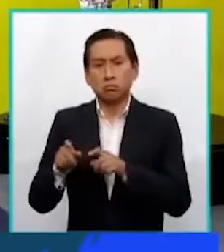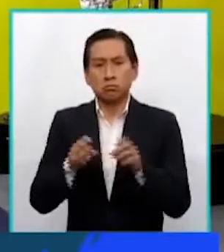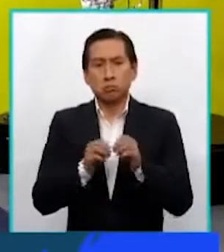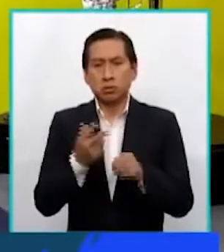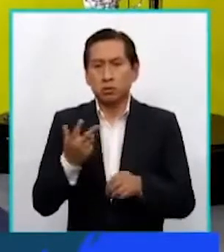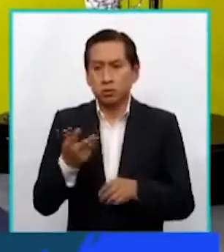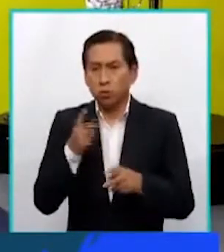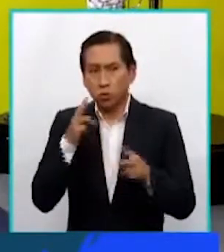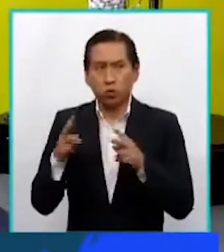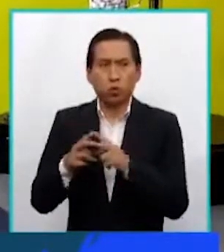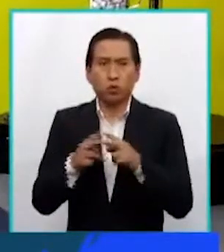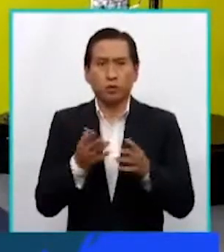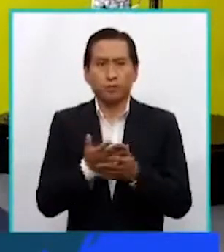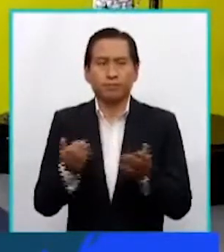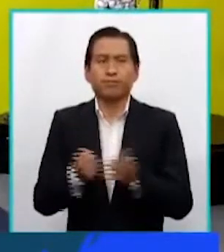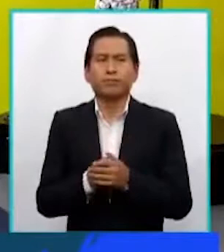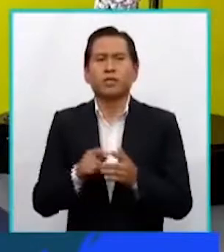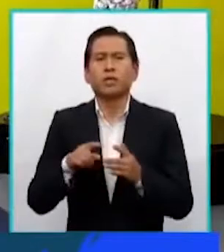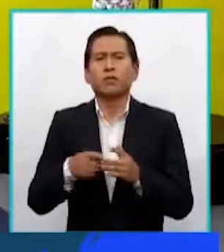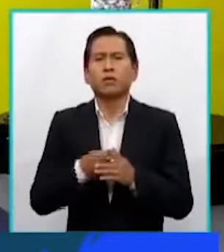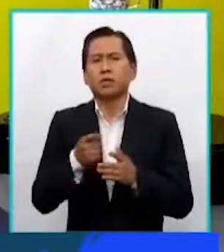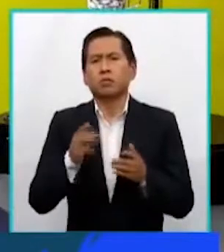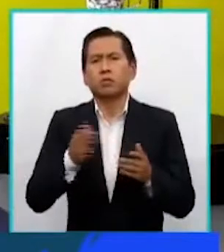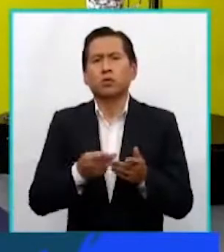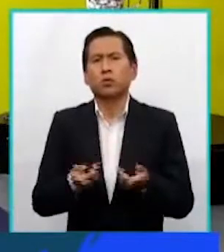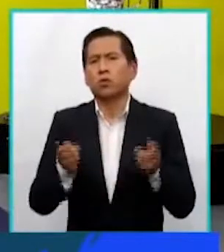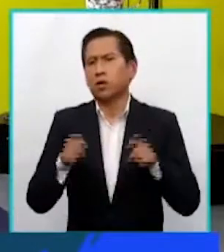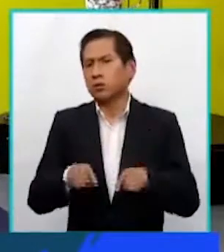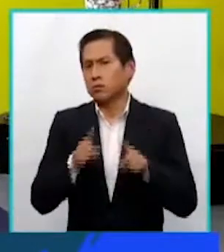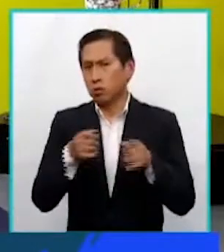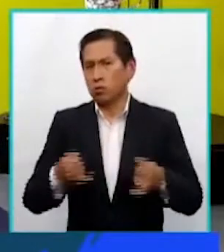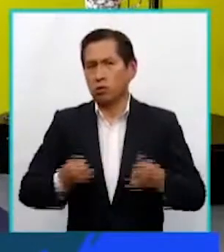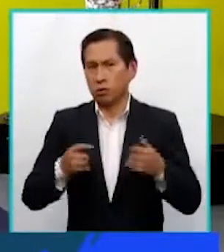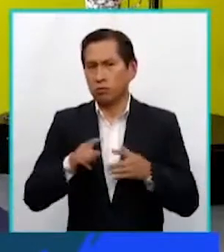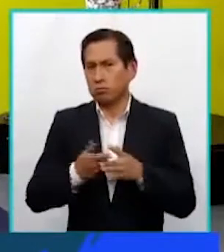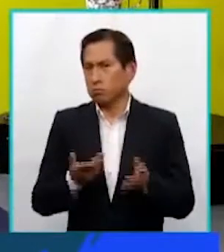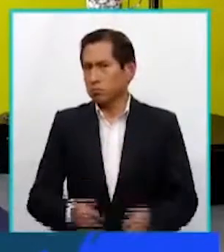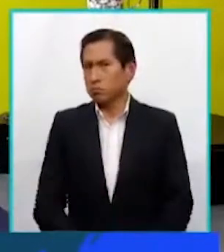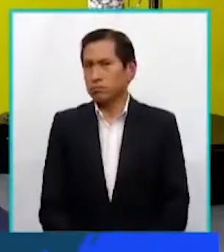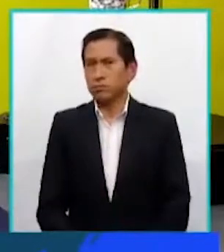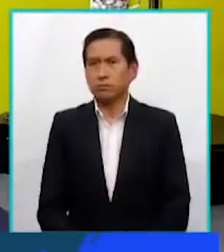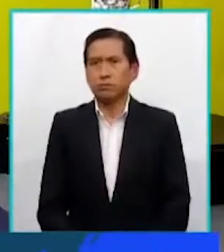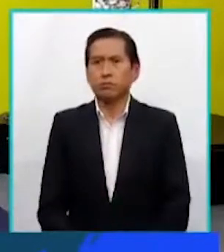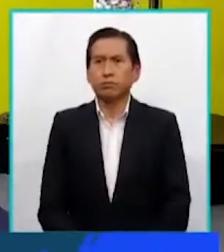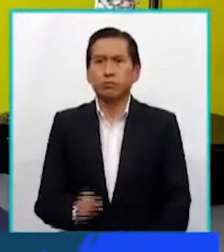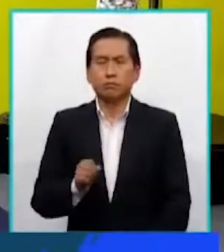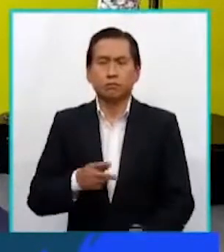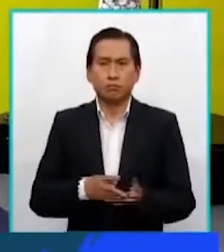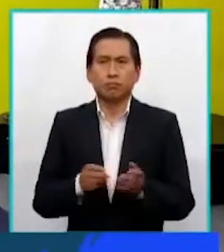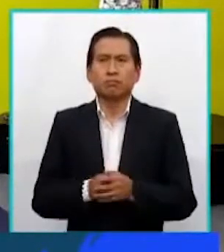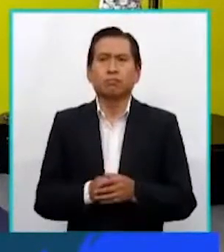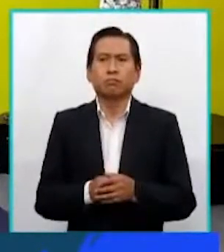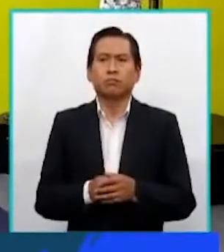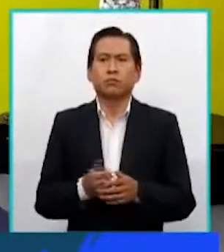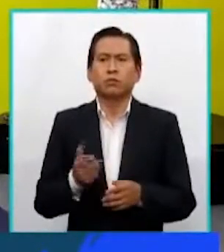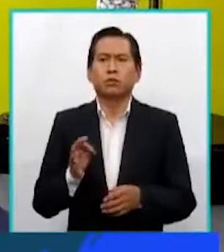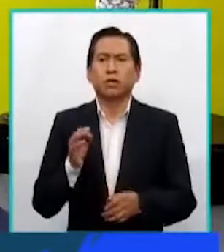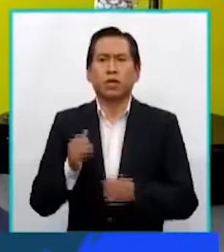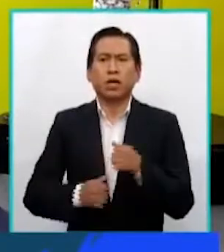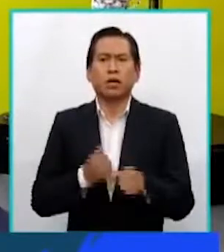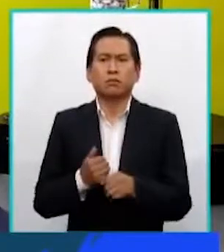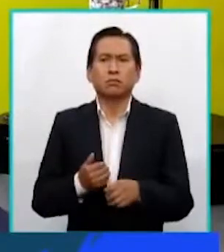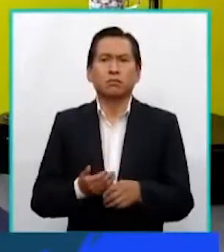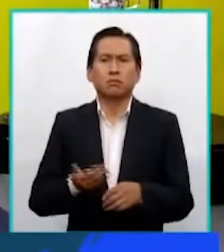conocerlos de cerca. ¿Cuándo arrancas en el ámbito de la música? Bien joven has arrancado. Sí, en realidad a los 19 años, hace